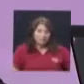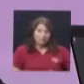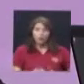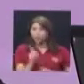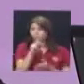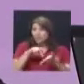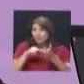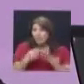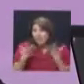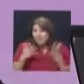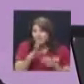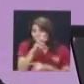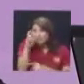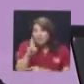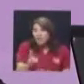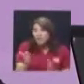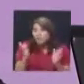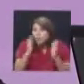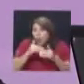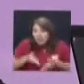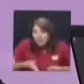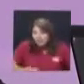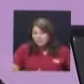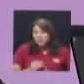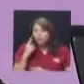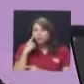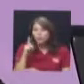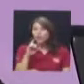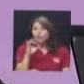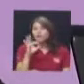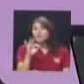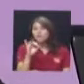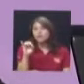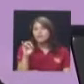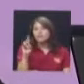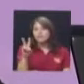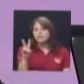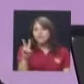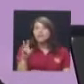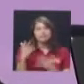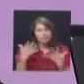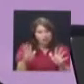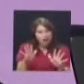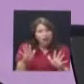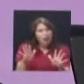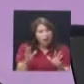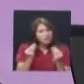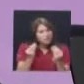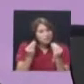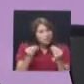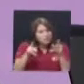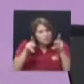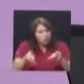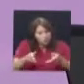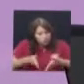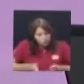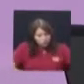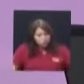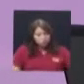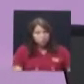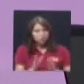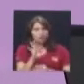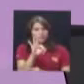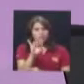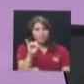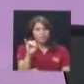hay un van bastante nacimientos ya por in vitro también y son personas costarricenses con todos los derechos que deben